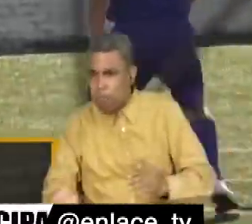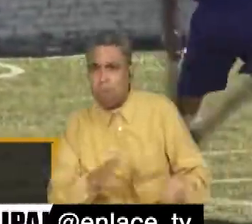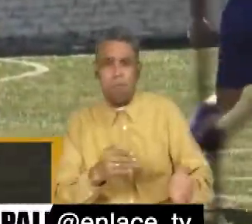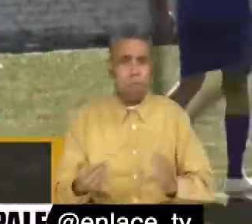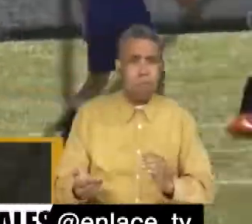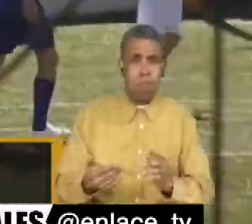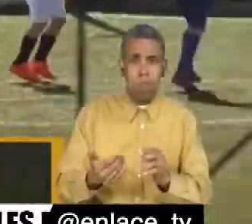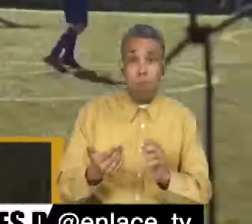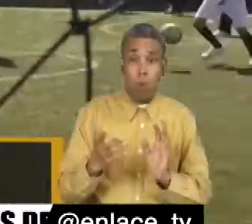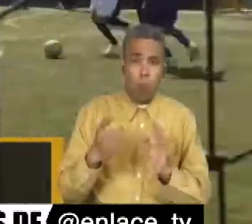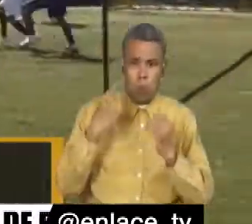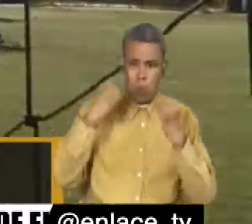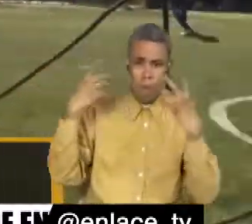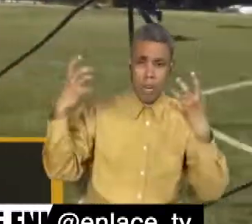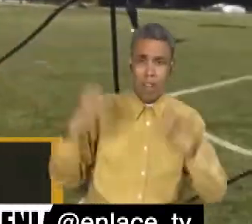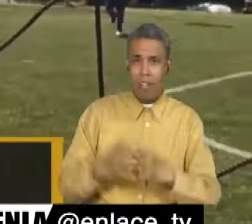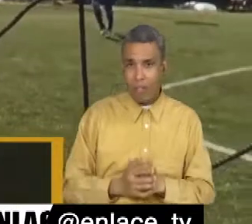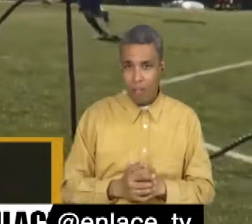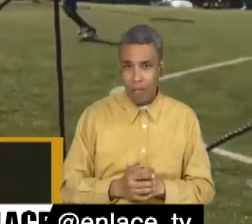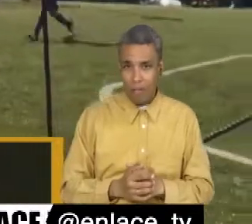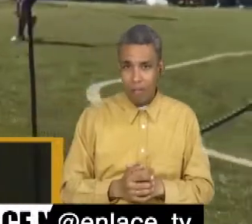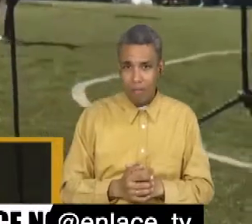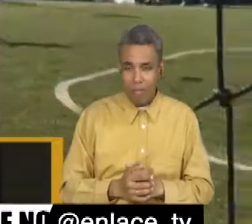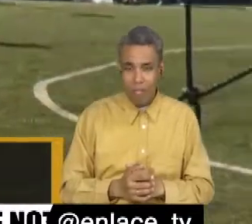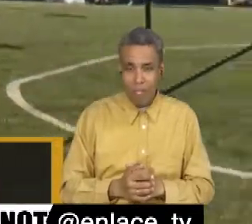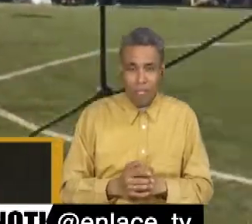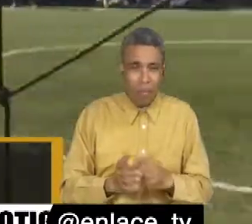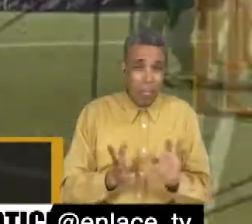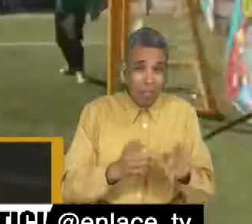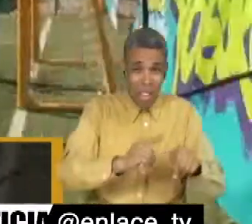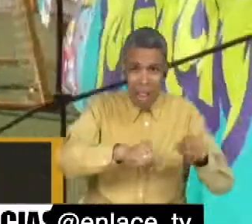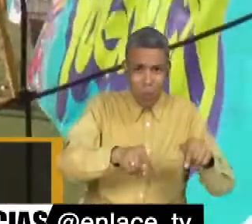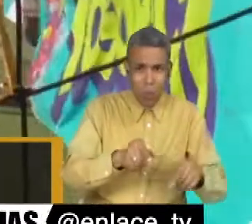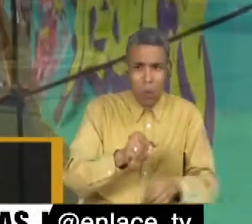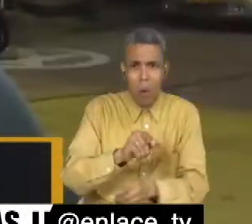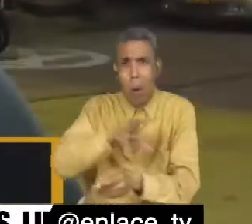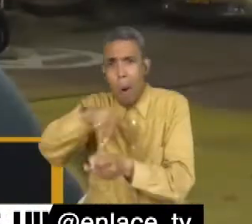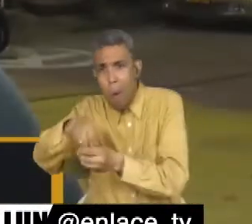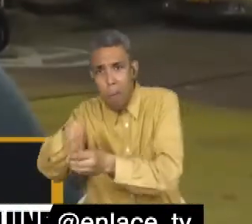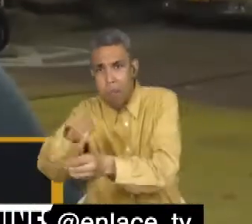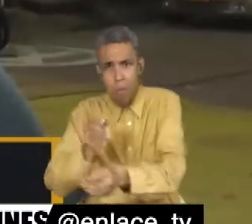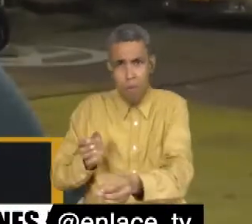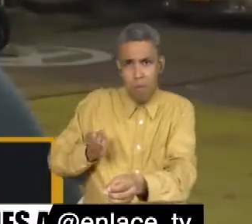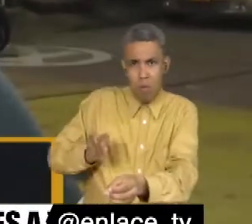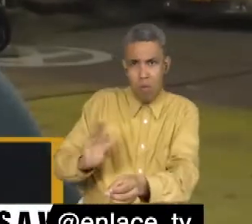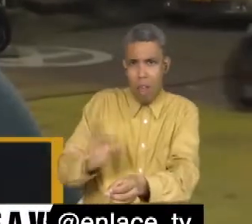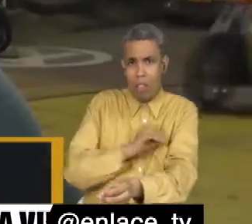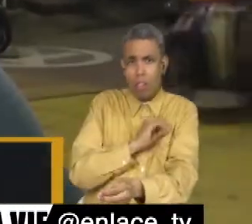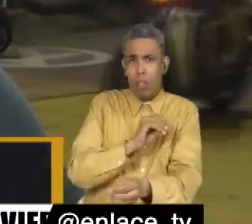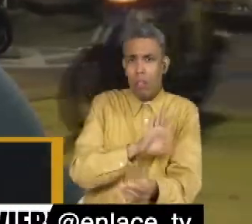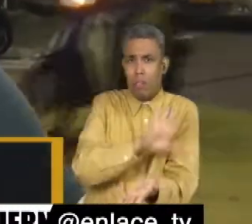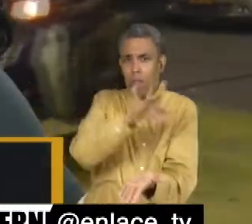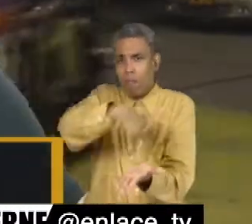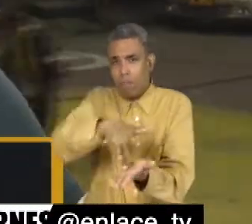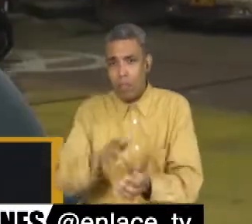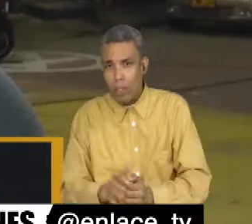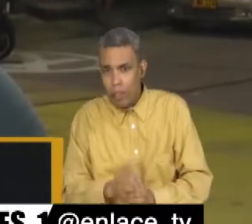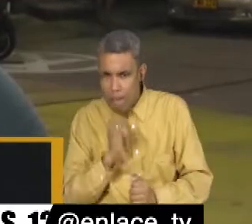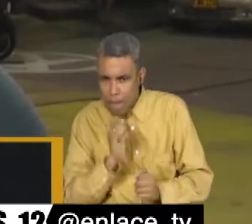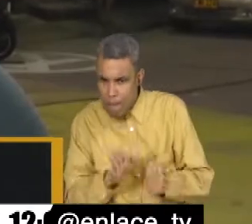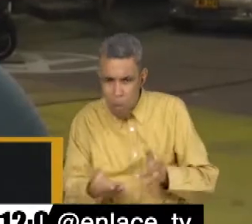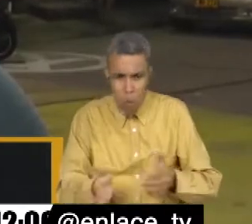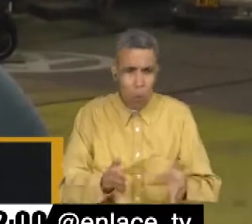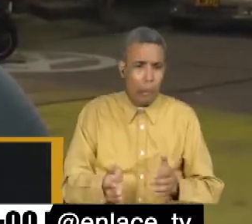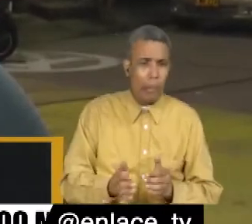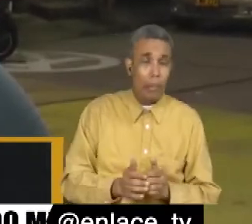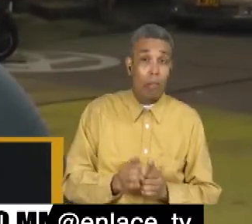destacan jugando. Y niños que incluso no pertenecen a ningunos clubes deportivos que deberían llegar a esos